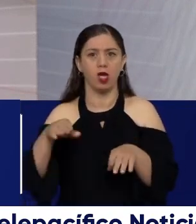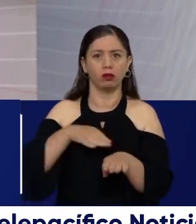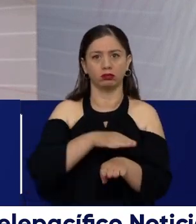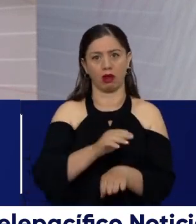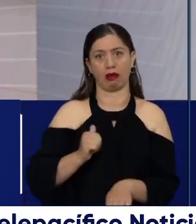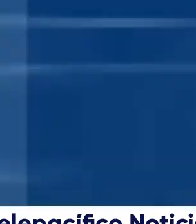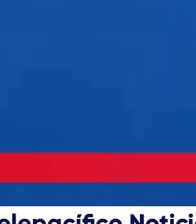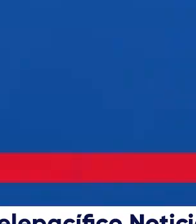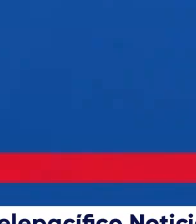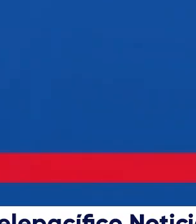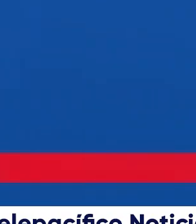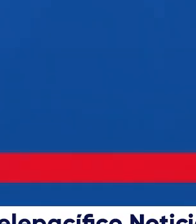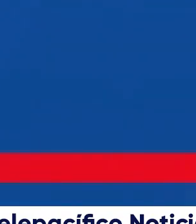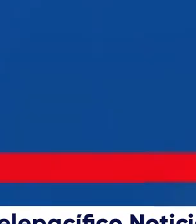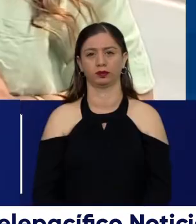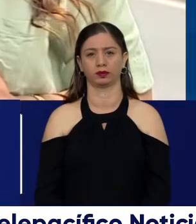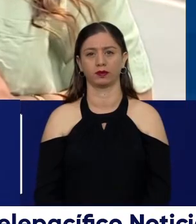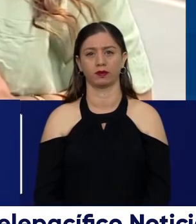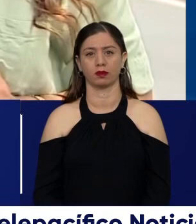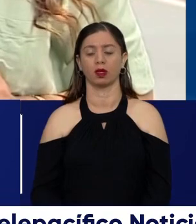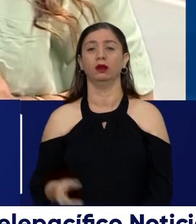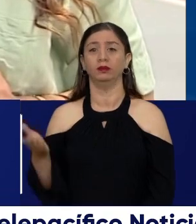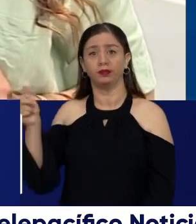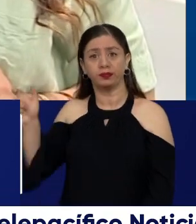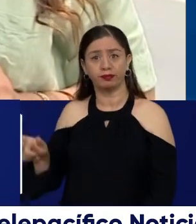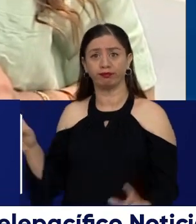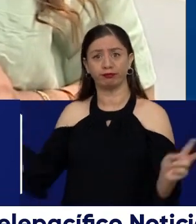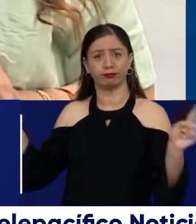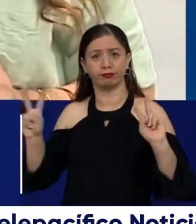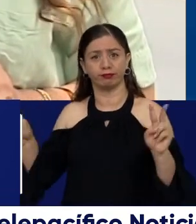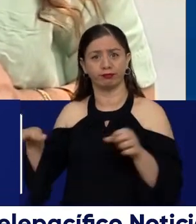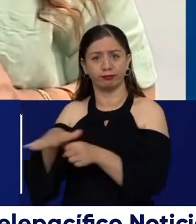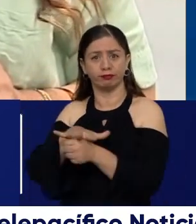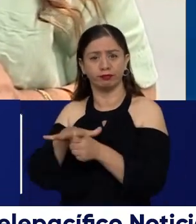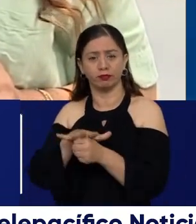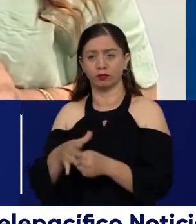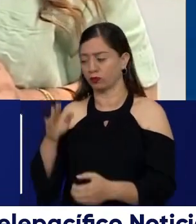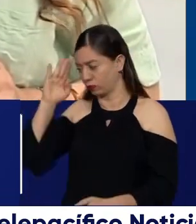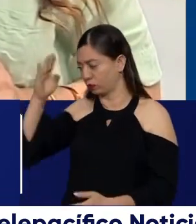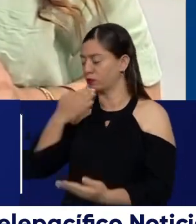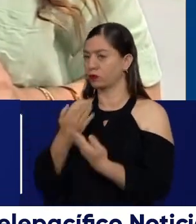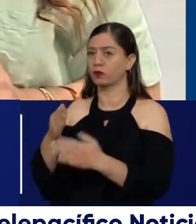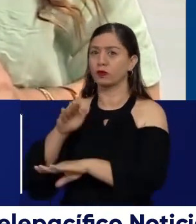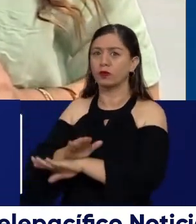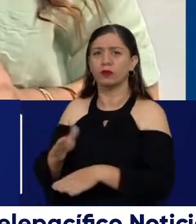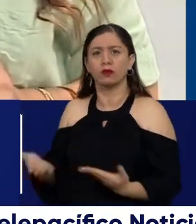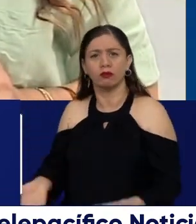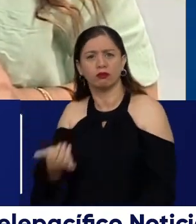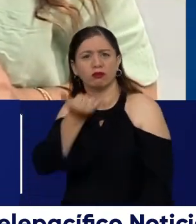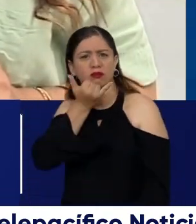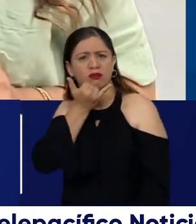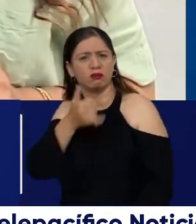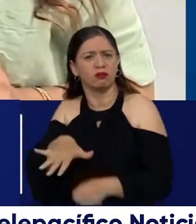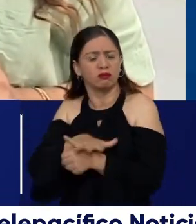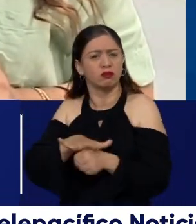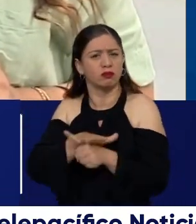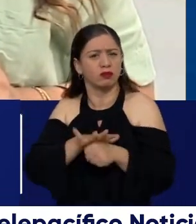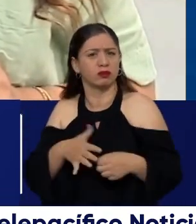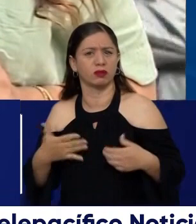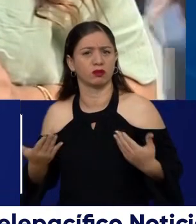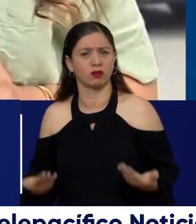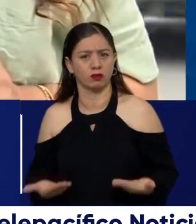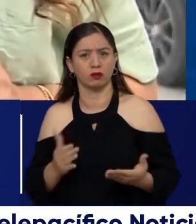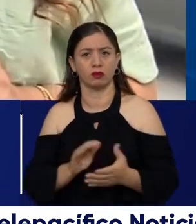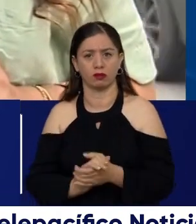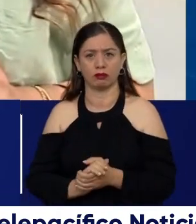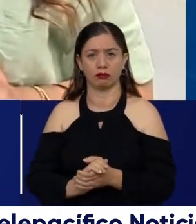Marcela Tunjo nos acompaña en vivo desde el lugar donde ocurrió este siniestro. Hola, Marcela, buenas tardes. ¿Cuáles son los detalles que se conocen hasta el